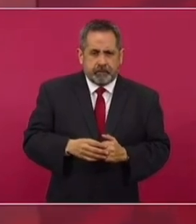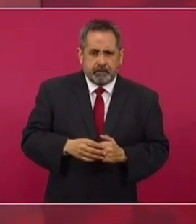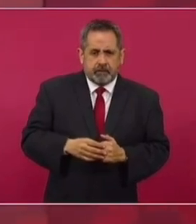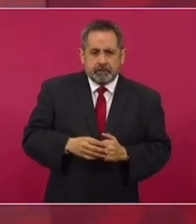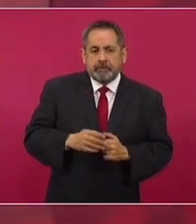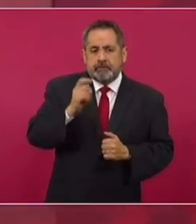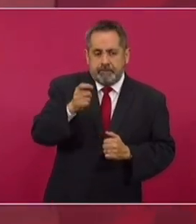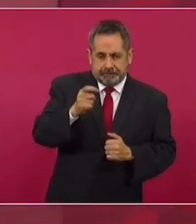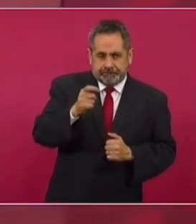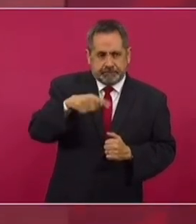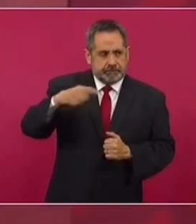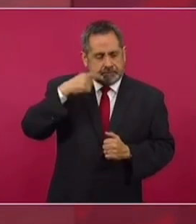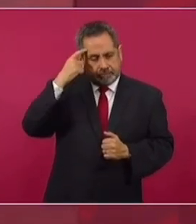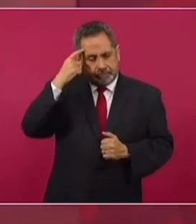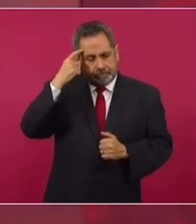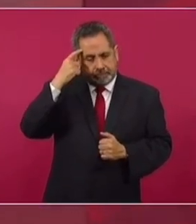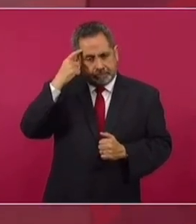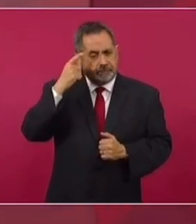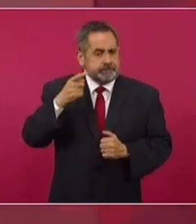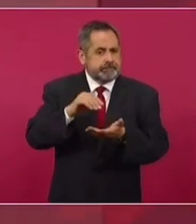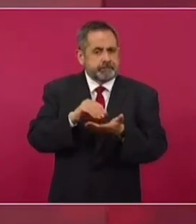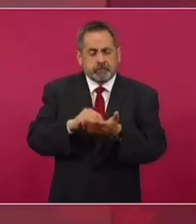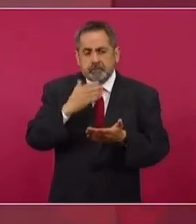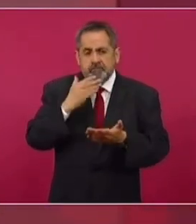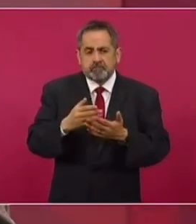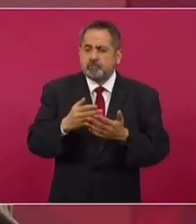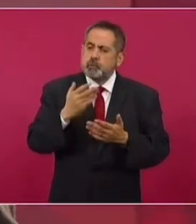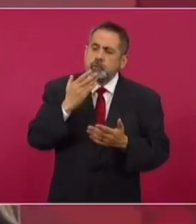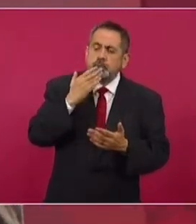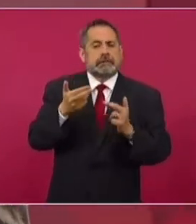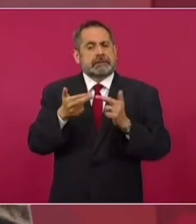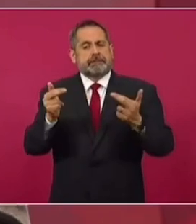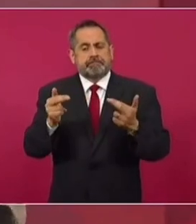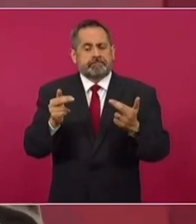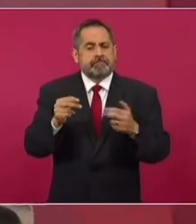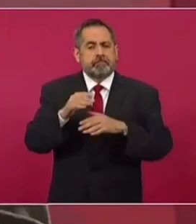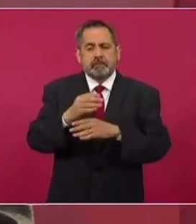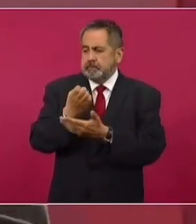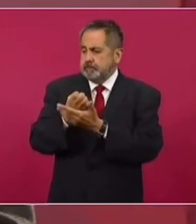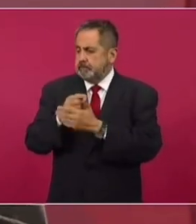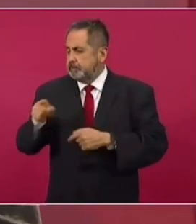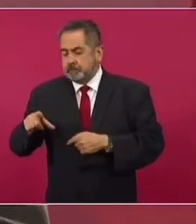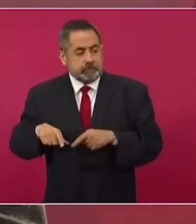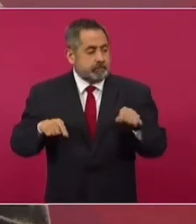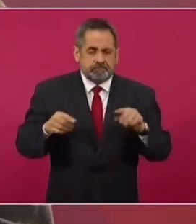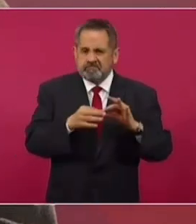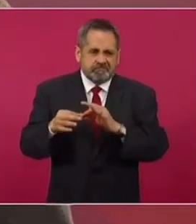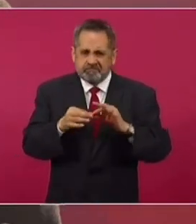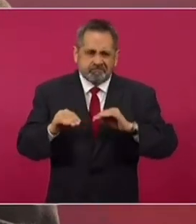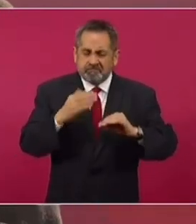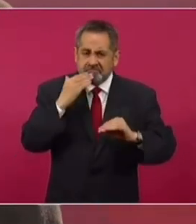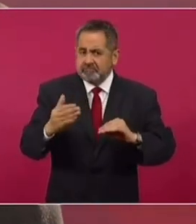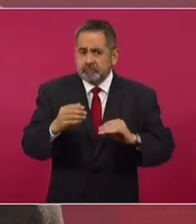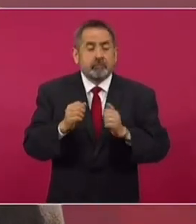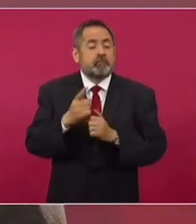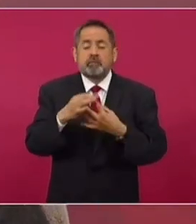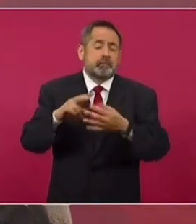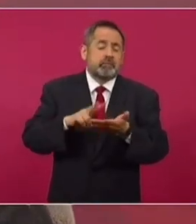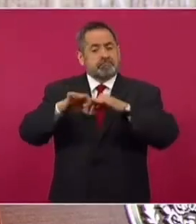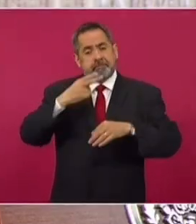se mantiene una relación económica muy activa a través del